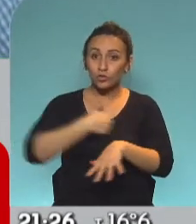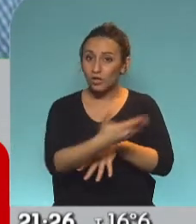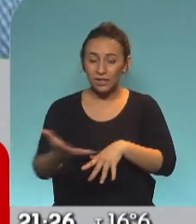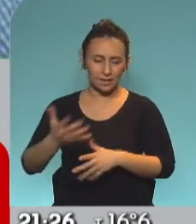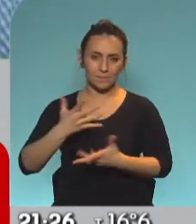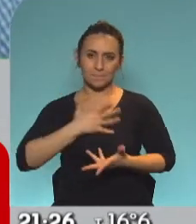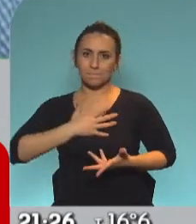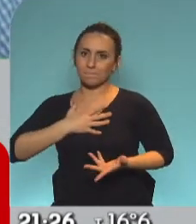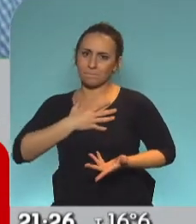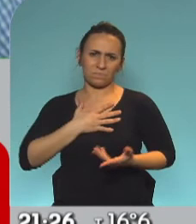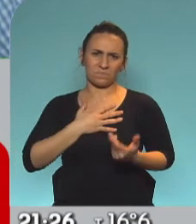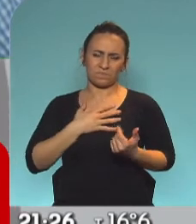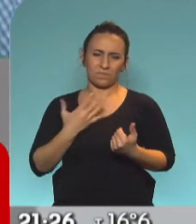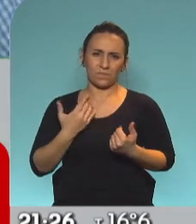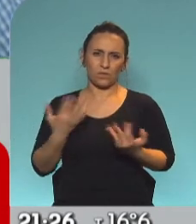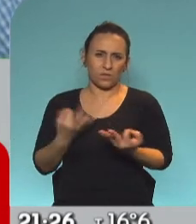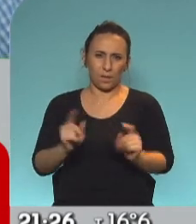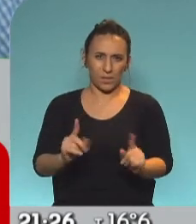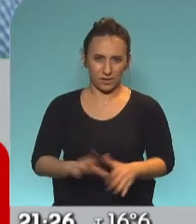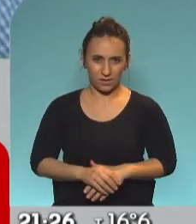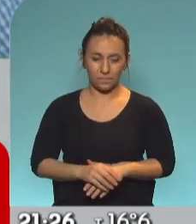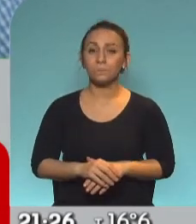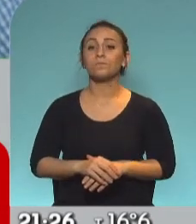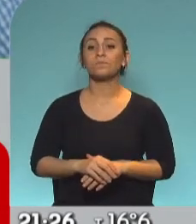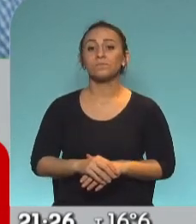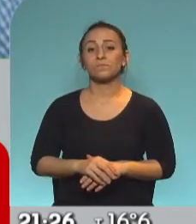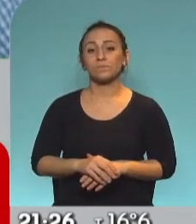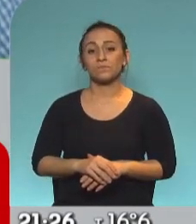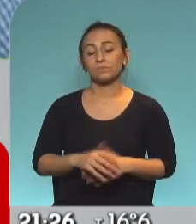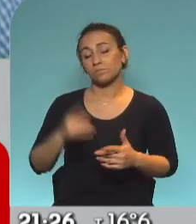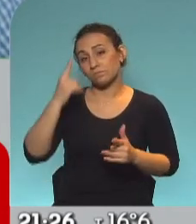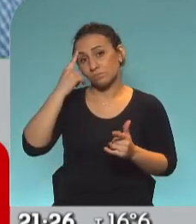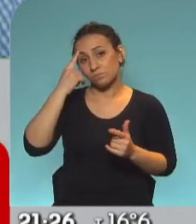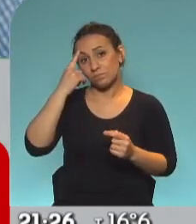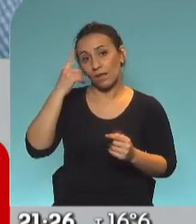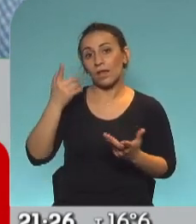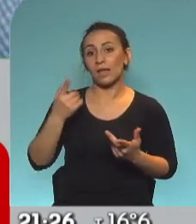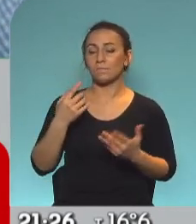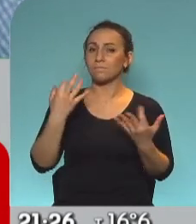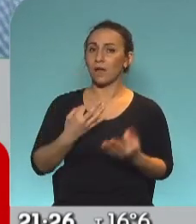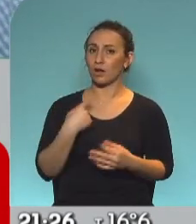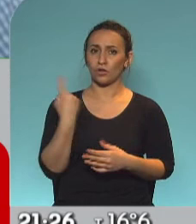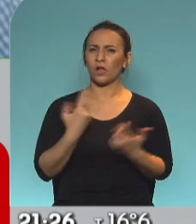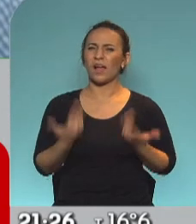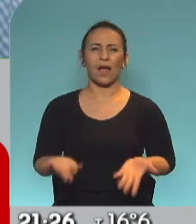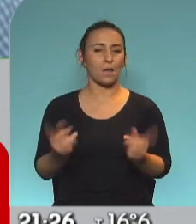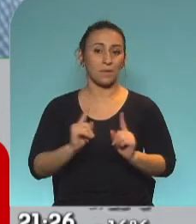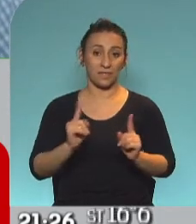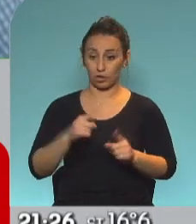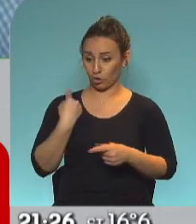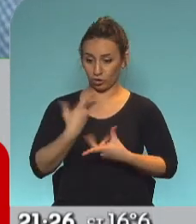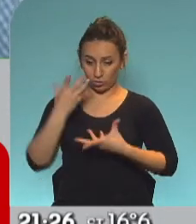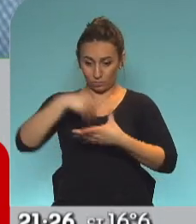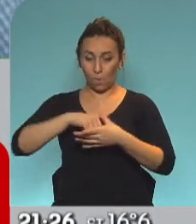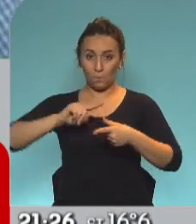Así que si no fue consecuencia, creo que al menos tampoco hemos sido capaces, quienes militamos en